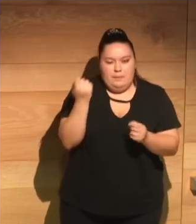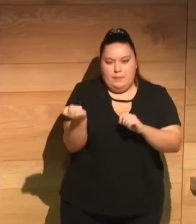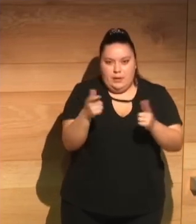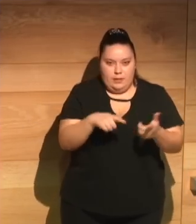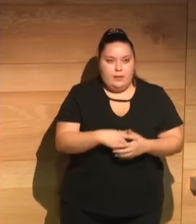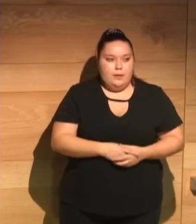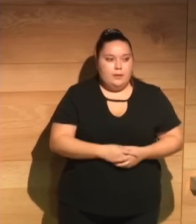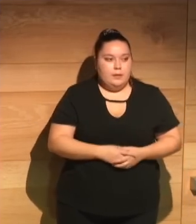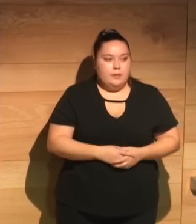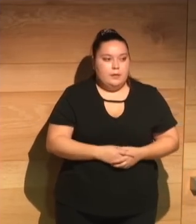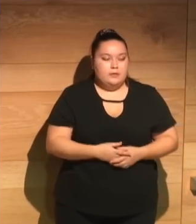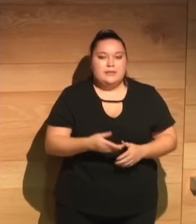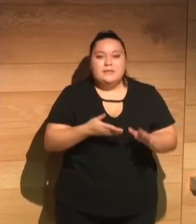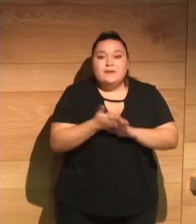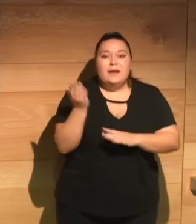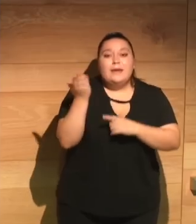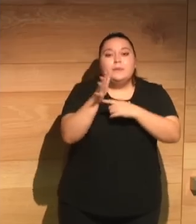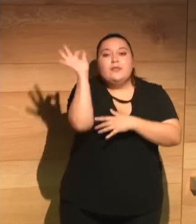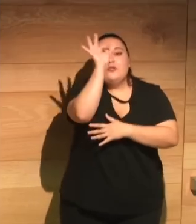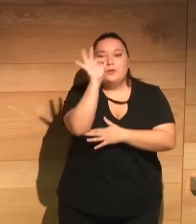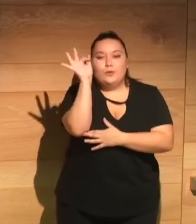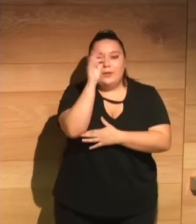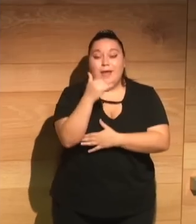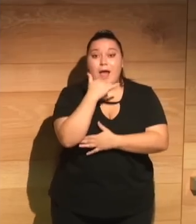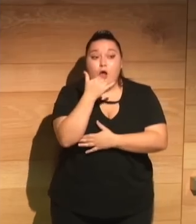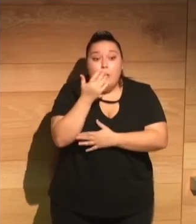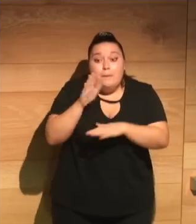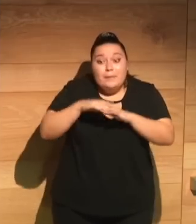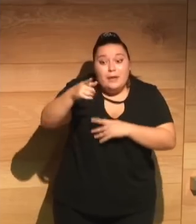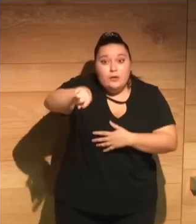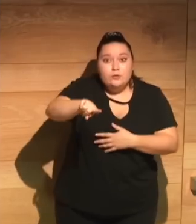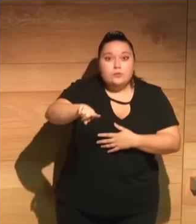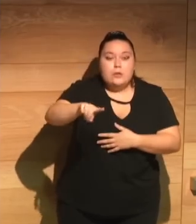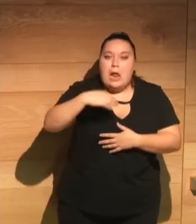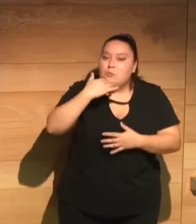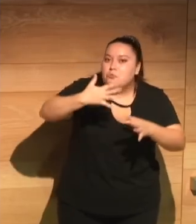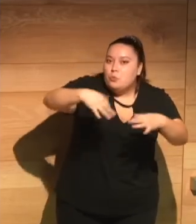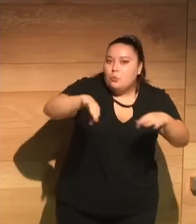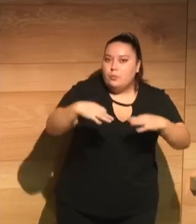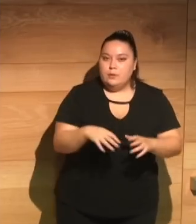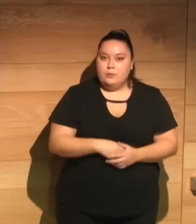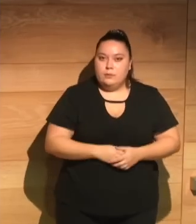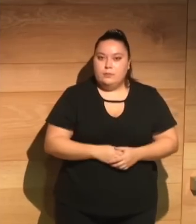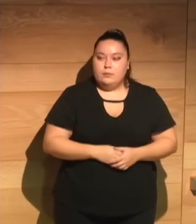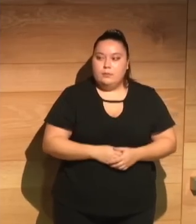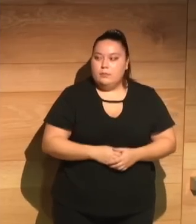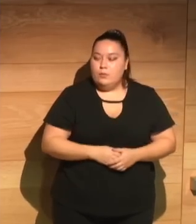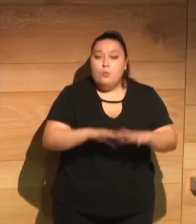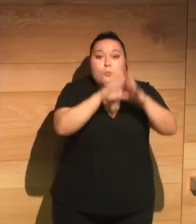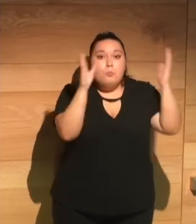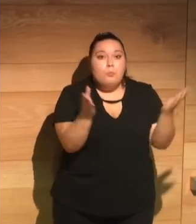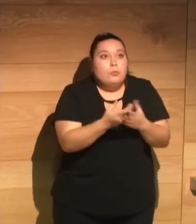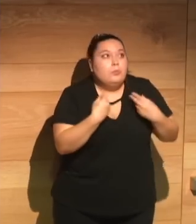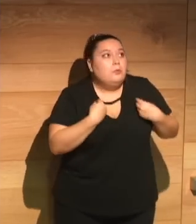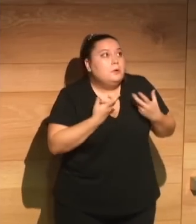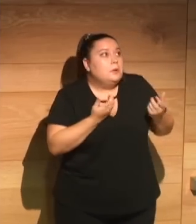Platón. Esas son representaciones teóricas de algo que para ellos era normal, porque vivían en un mundo en el que la